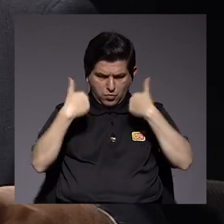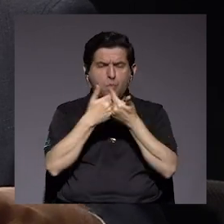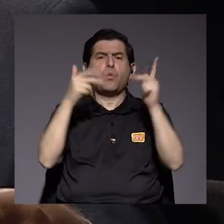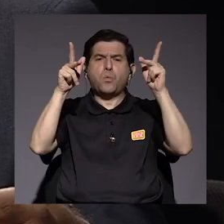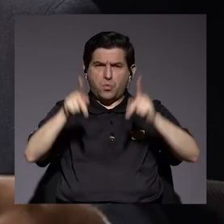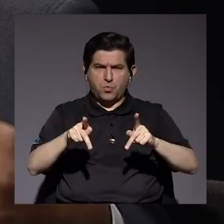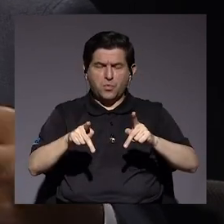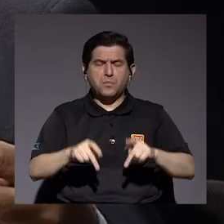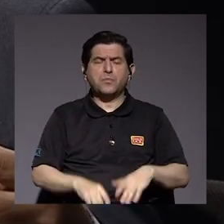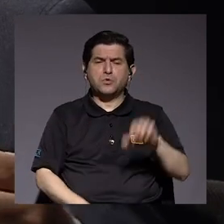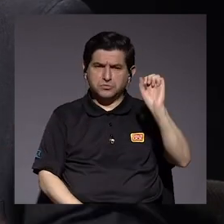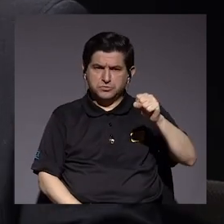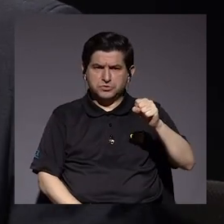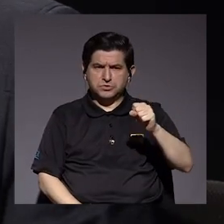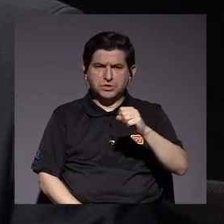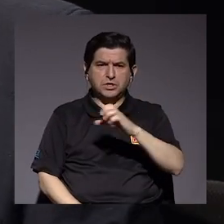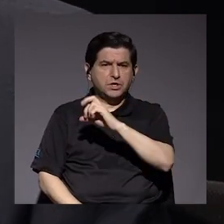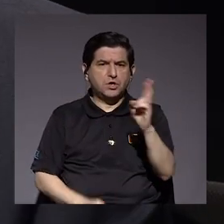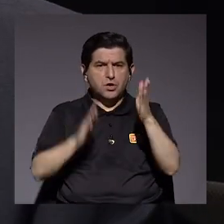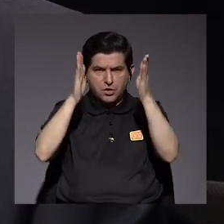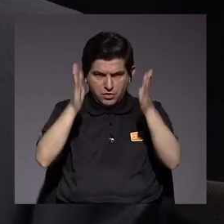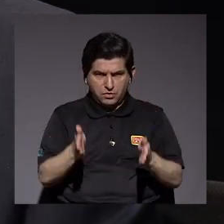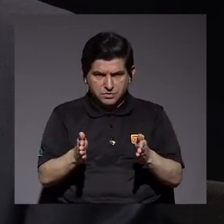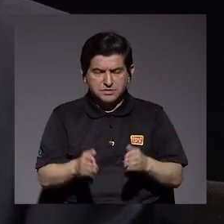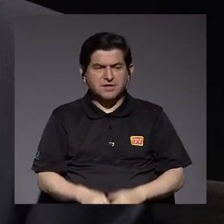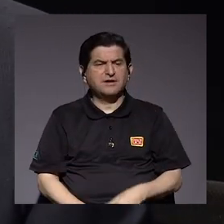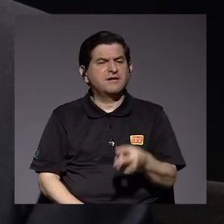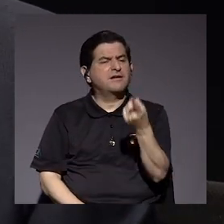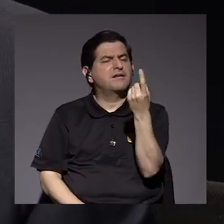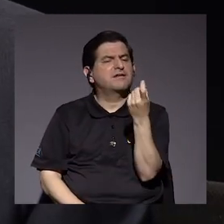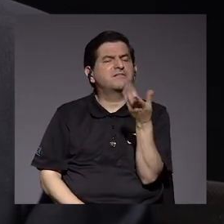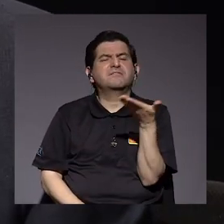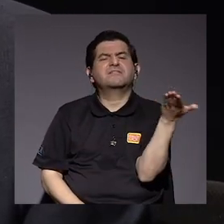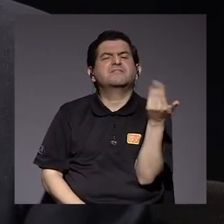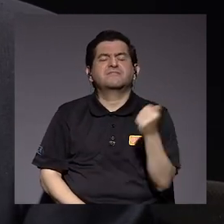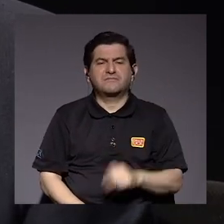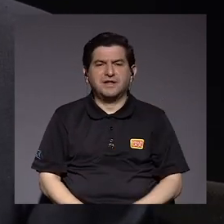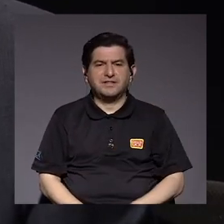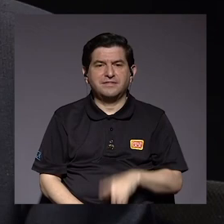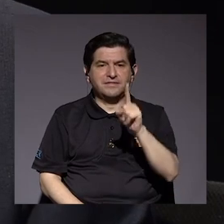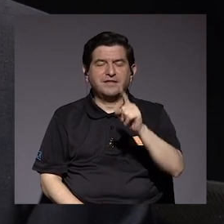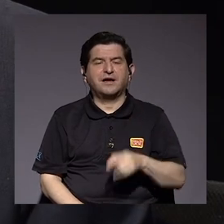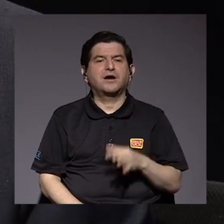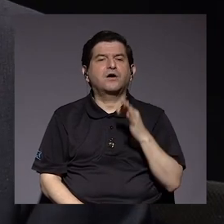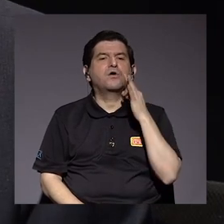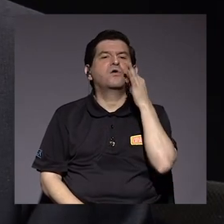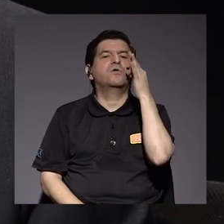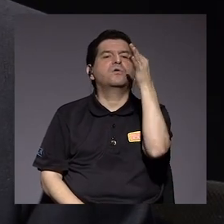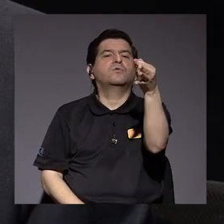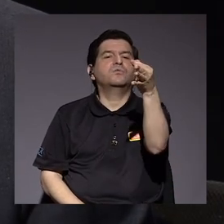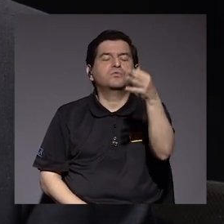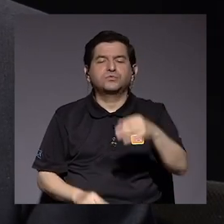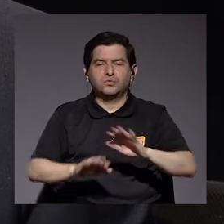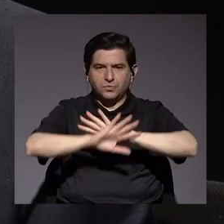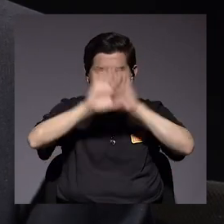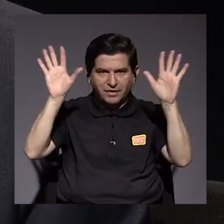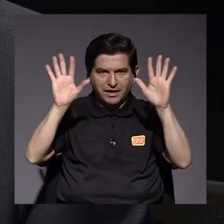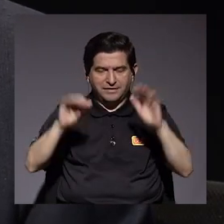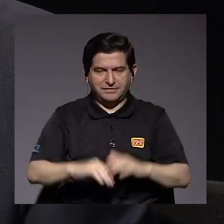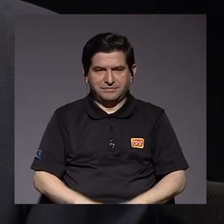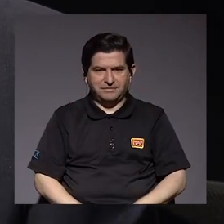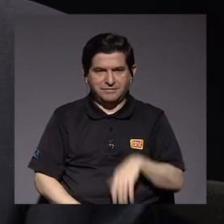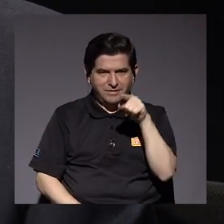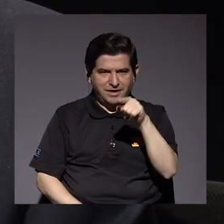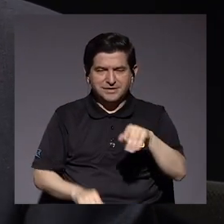de costarricenses y que les falta les falta un horizonte ese